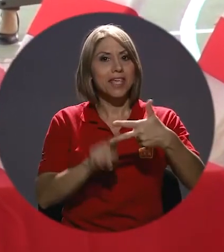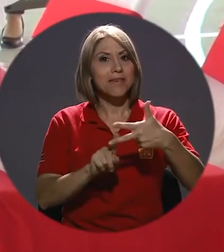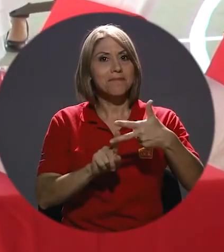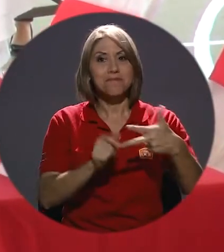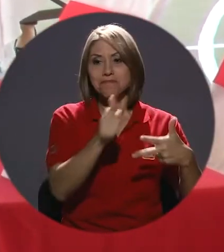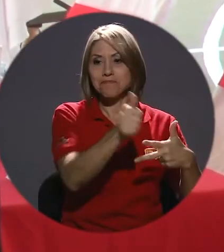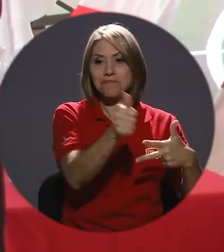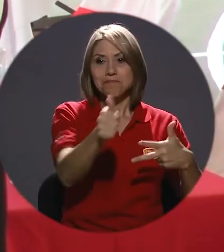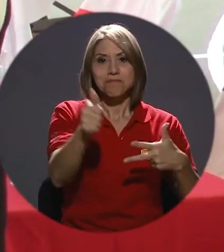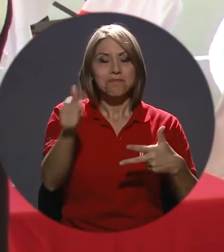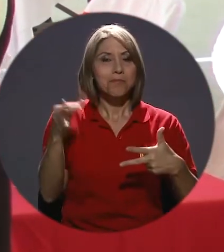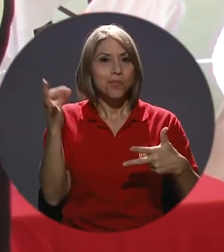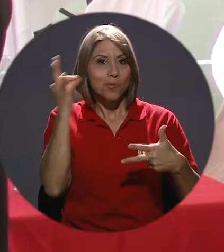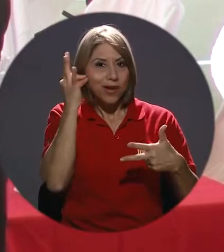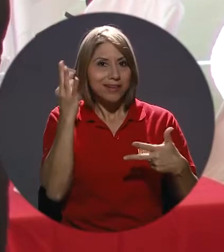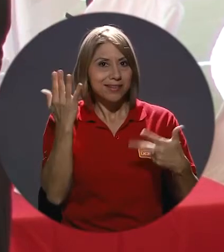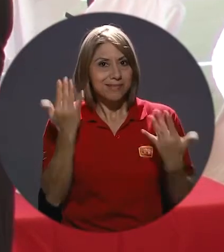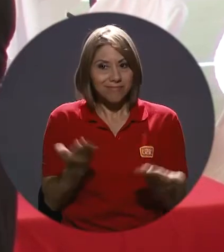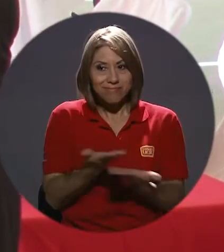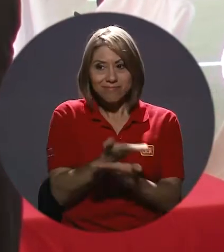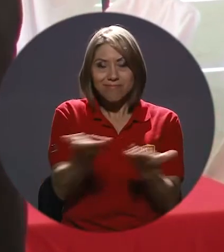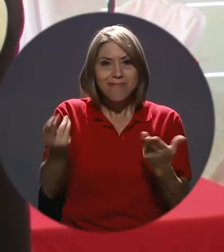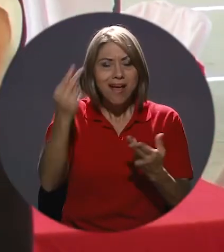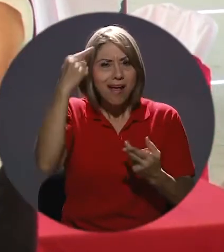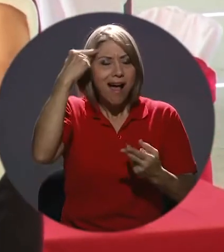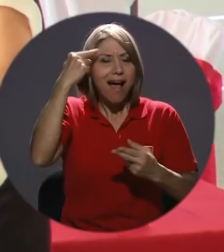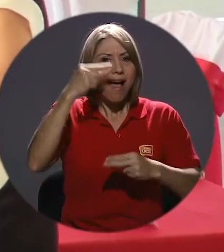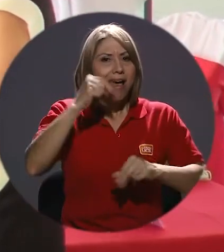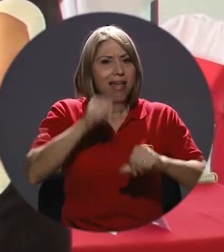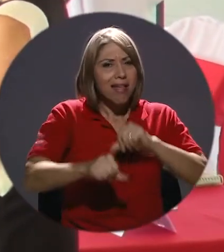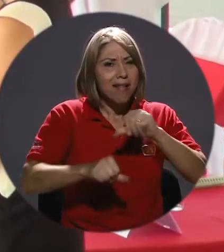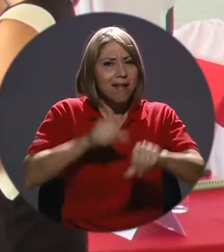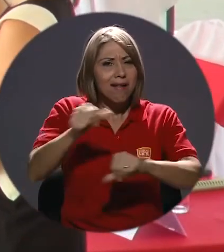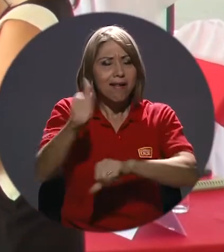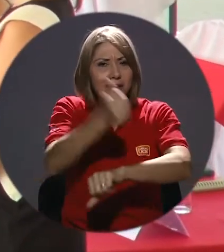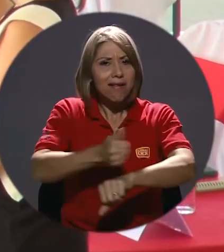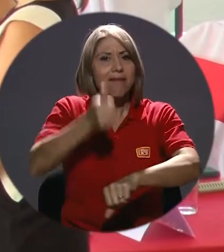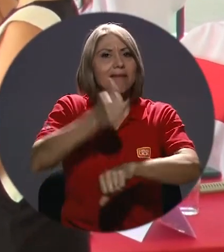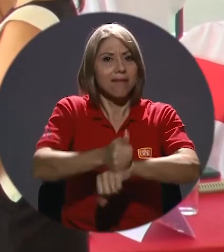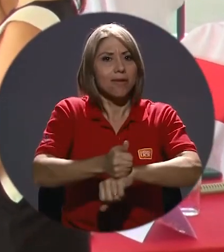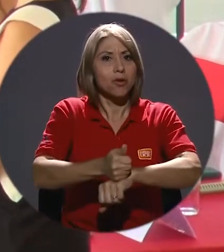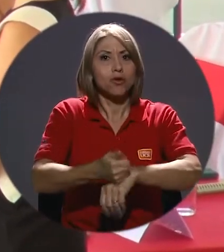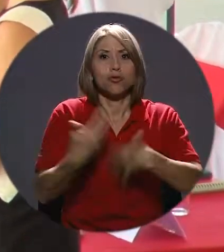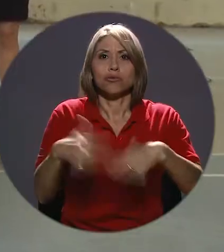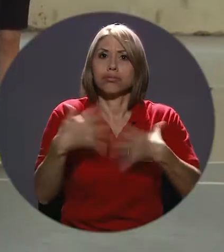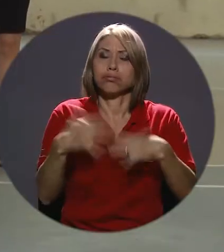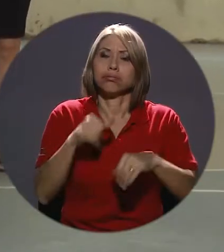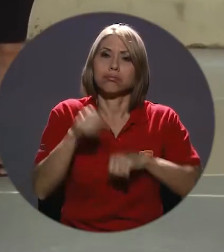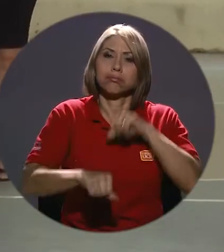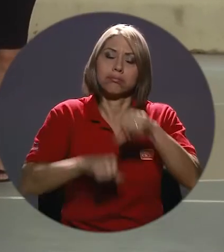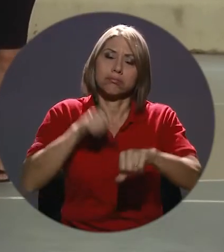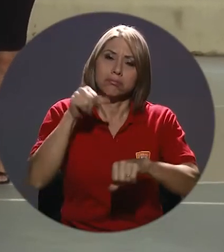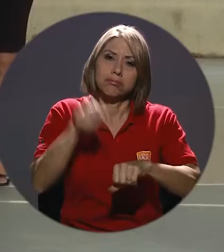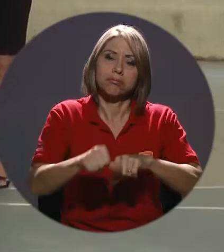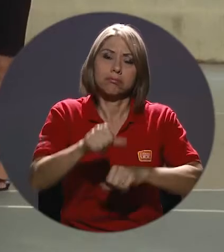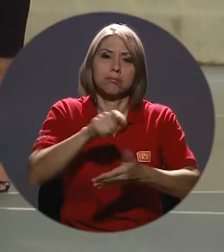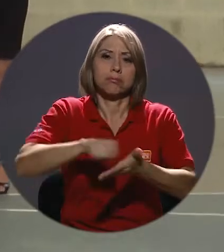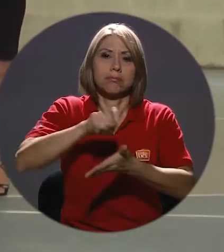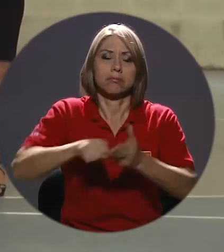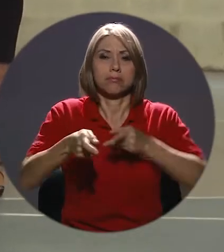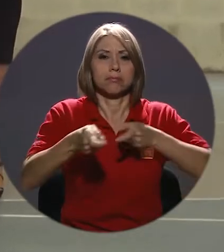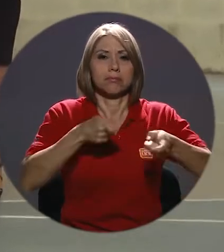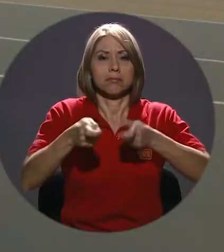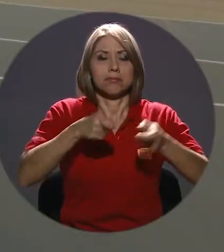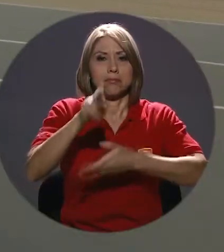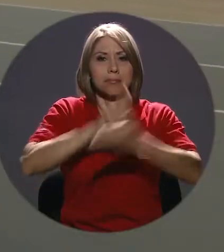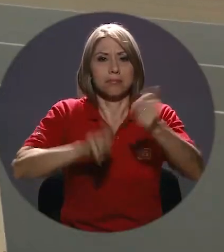y las mujeres, en este caso mujeres emprendedoras. Aquí hay que resaltar el esfuerzo de la Escuela de Administración